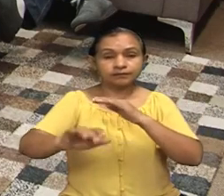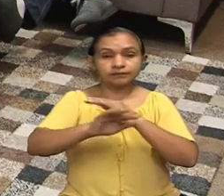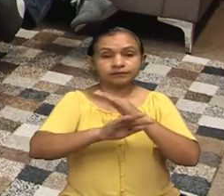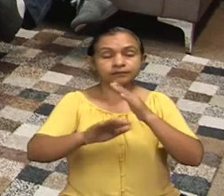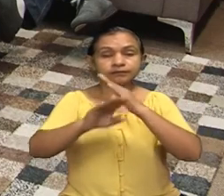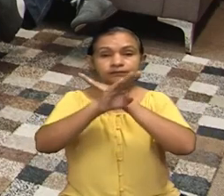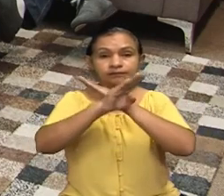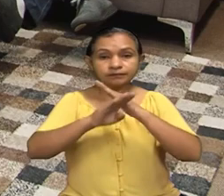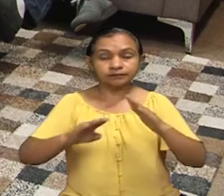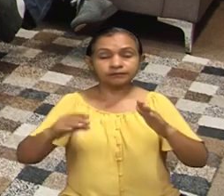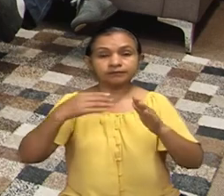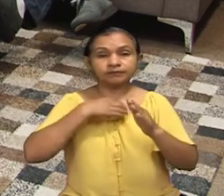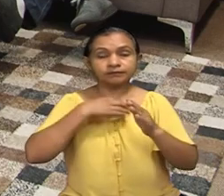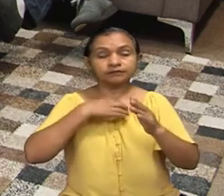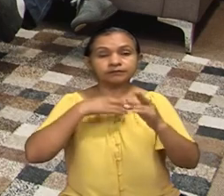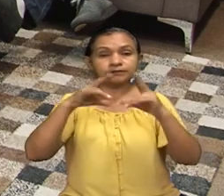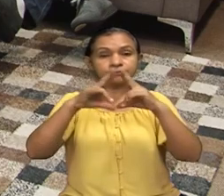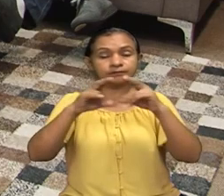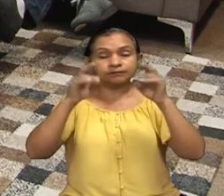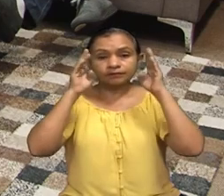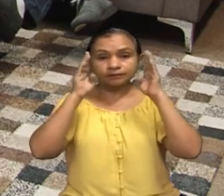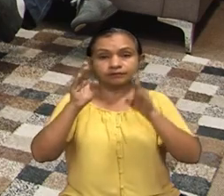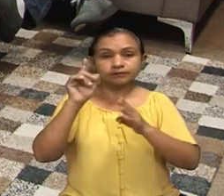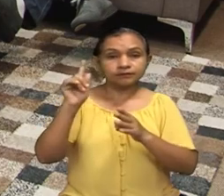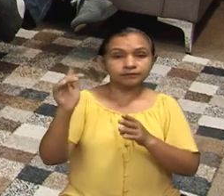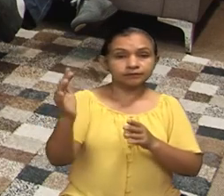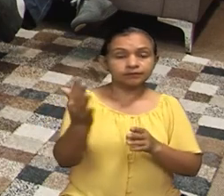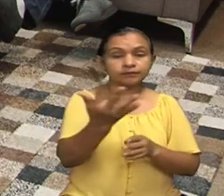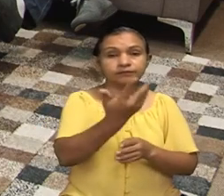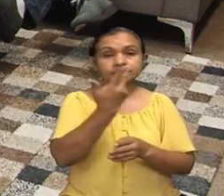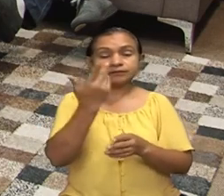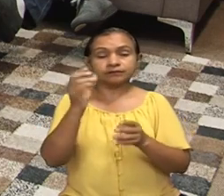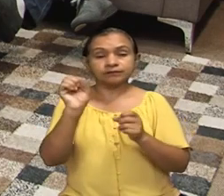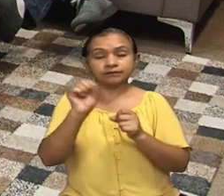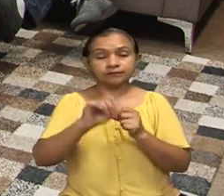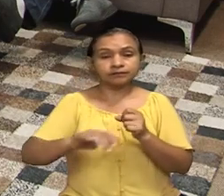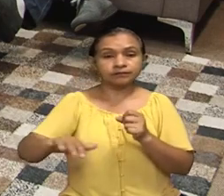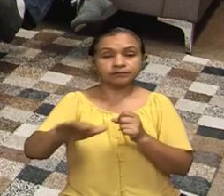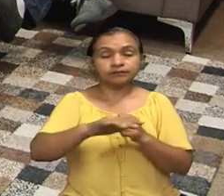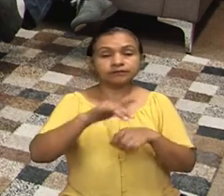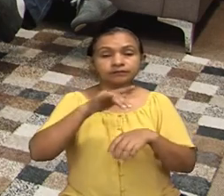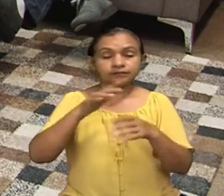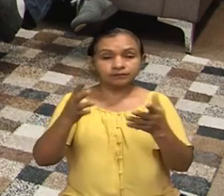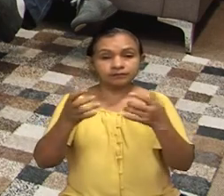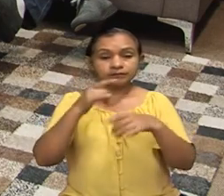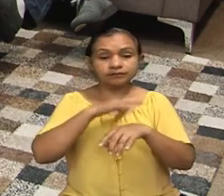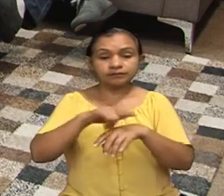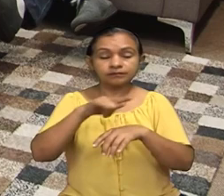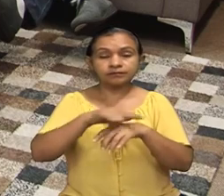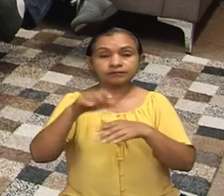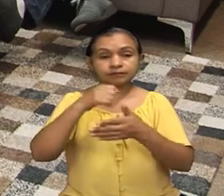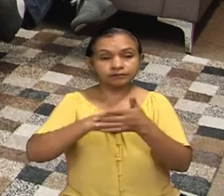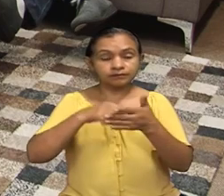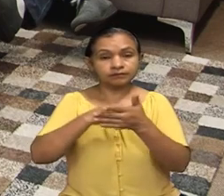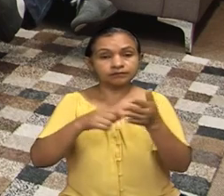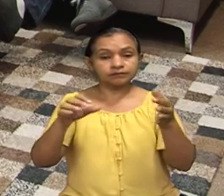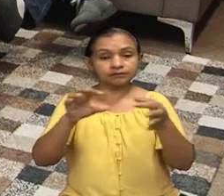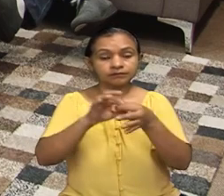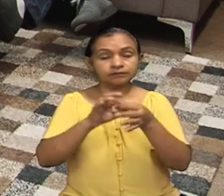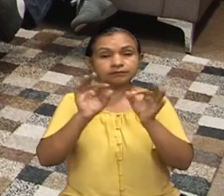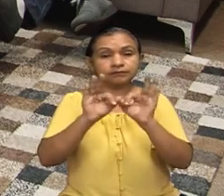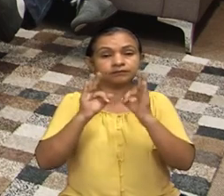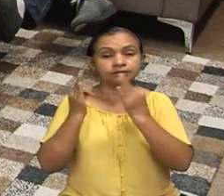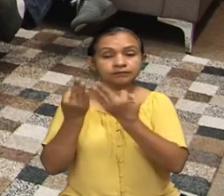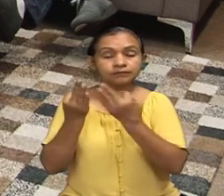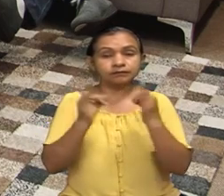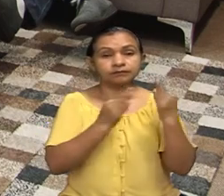la paz de nuestro país, entendiendo todo como parte de una sociedad que busca precisamente fortalecer sus lazos con su familia,